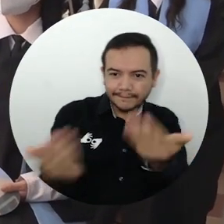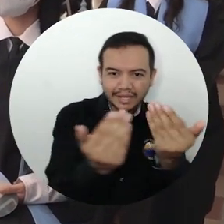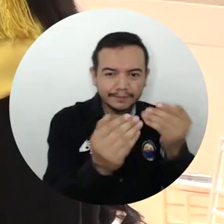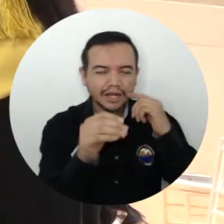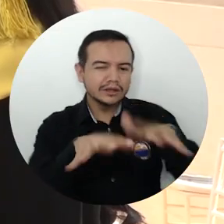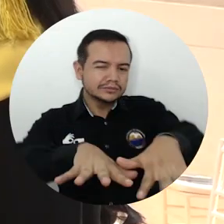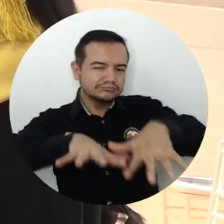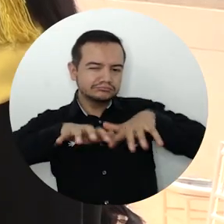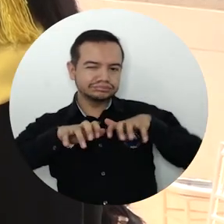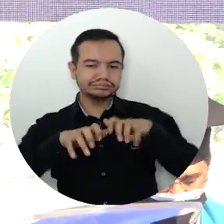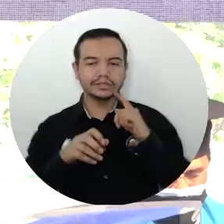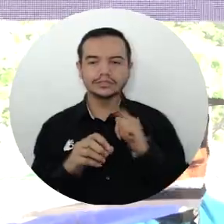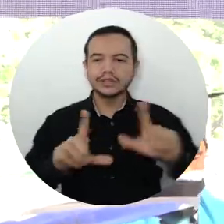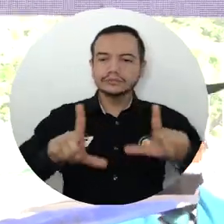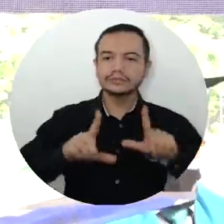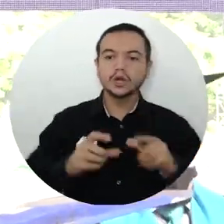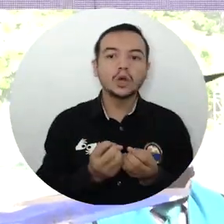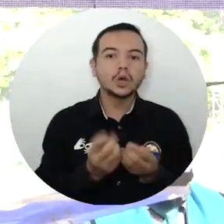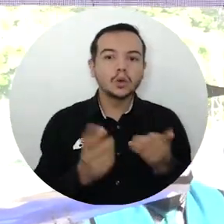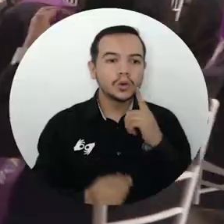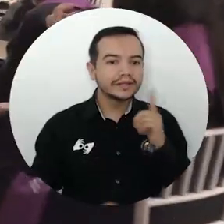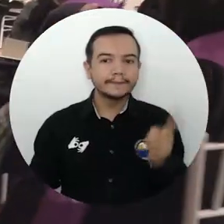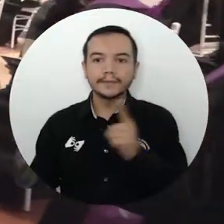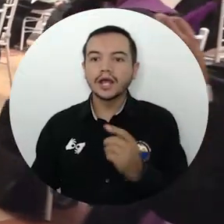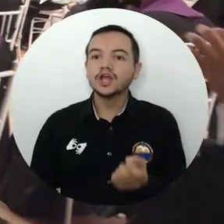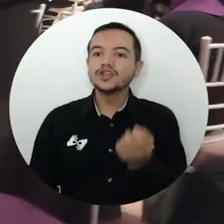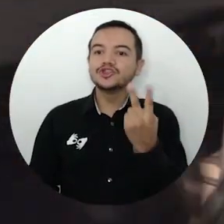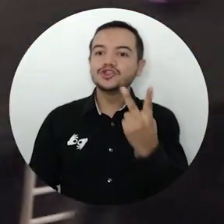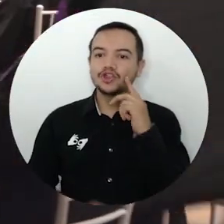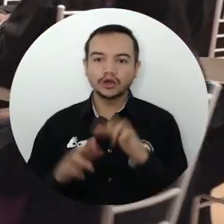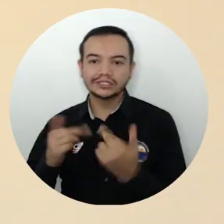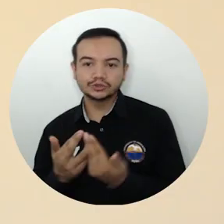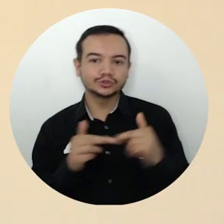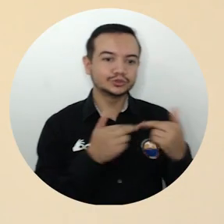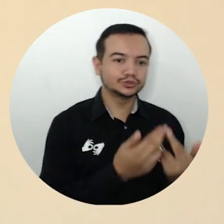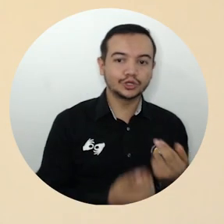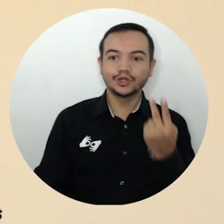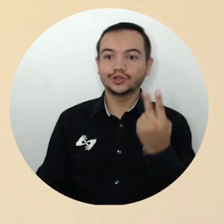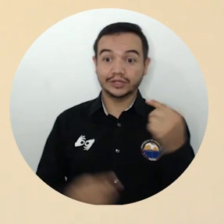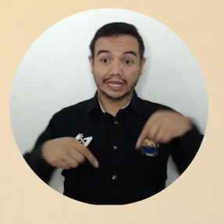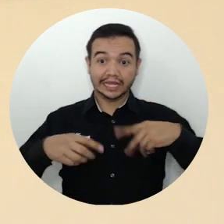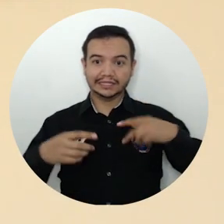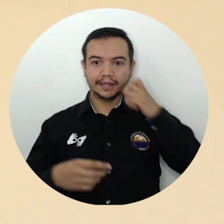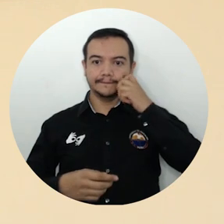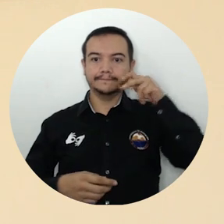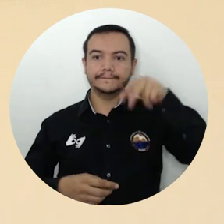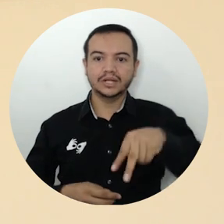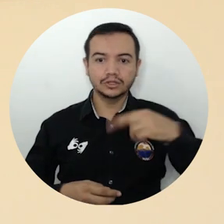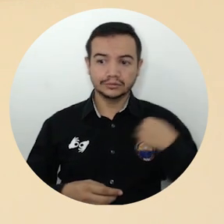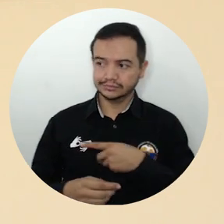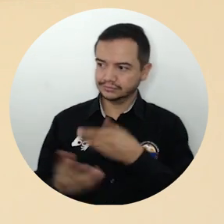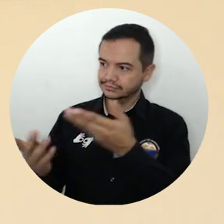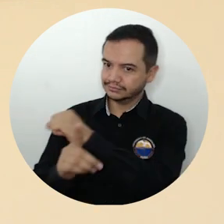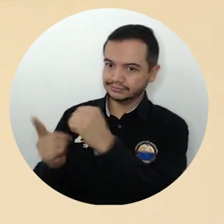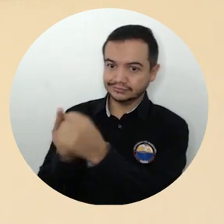académicos. Hoy en la segunda ceremonia realizada de manera presencial en la institución, es un placer entregar a la sociedad, profesionales que